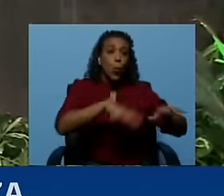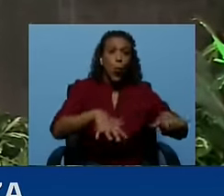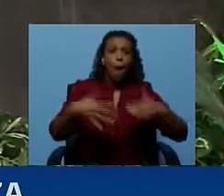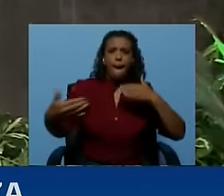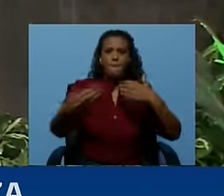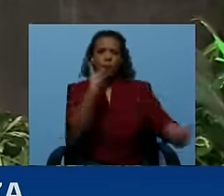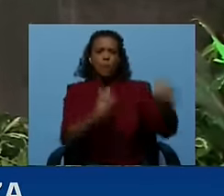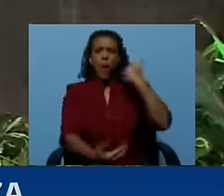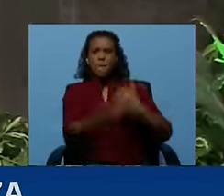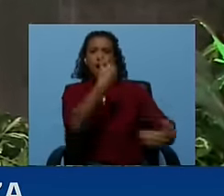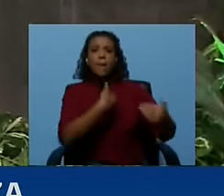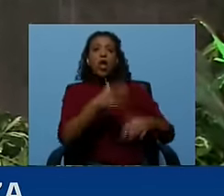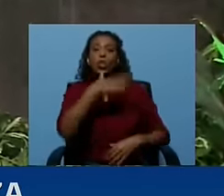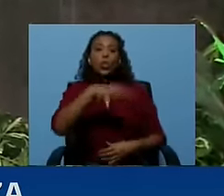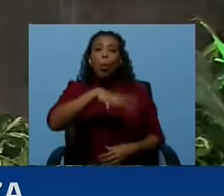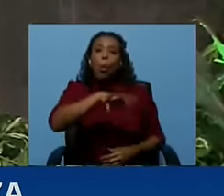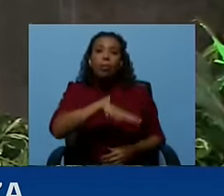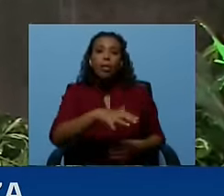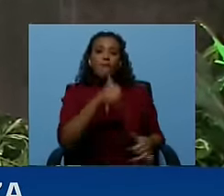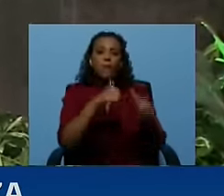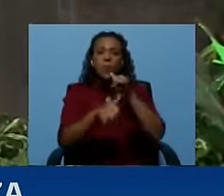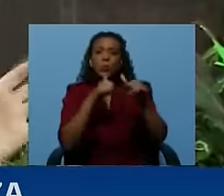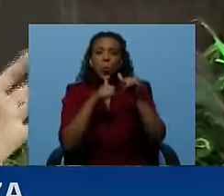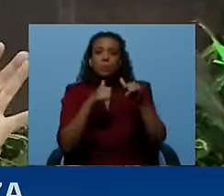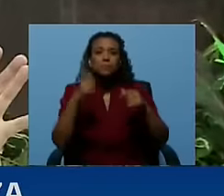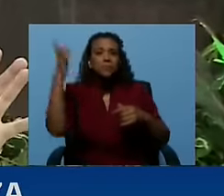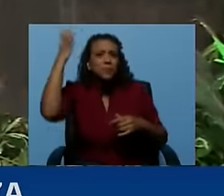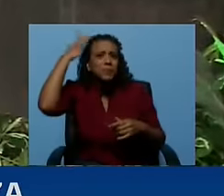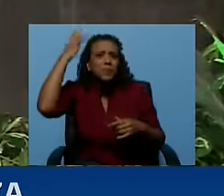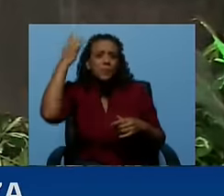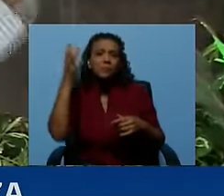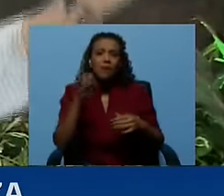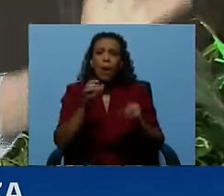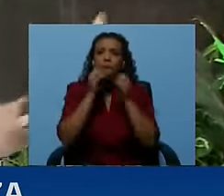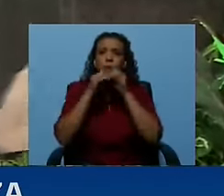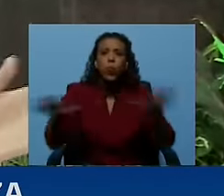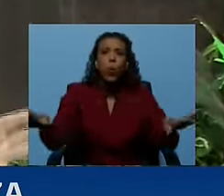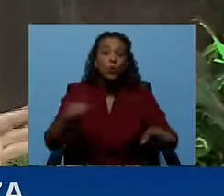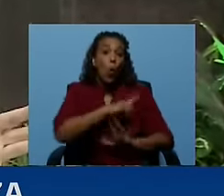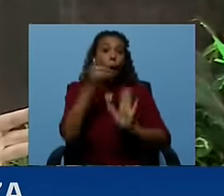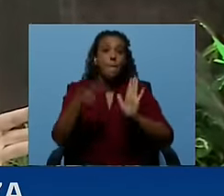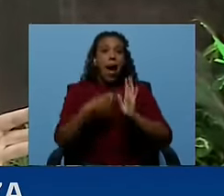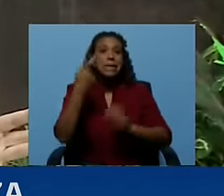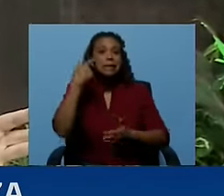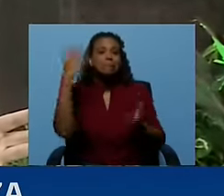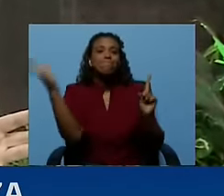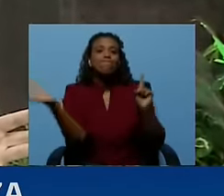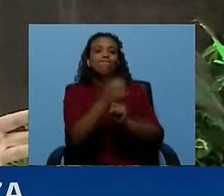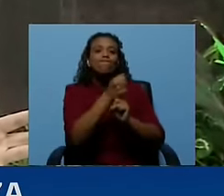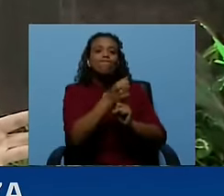atacan. ¿De dónde nos atacan las granjas de bot? Yo les puedo decir, pues los tenemos totalmente